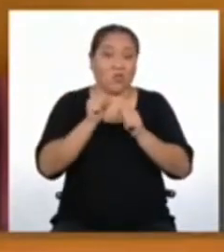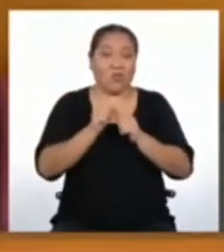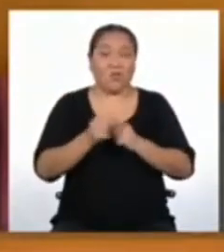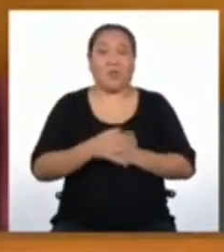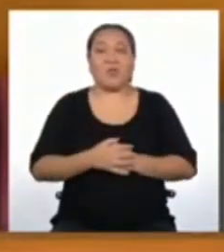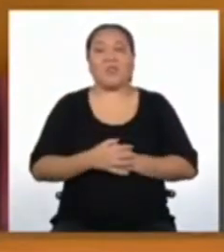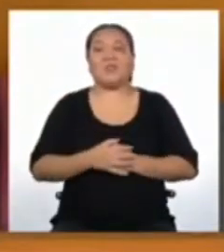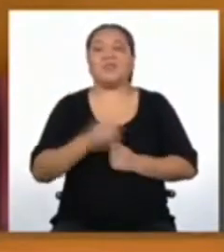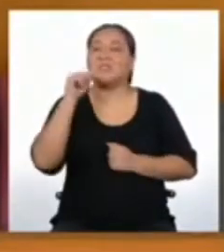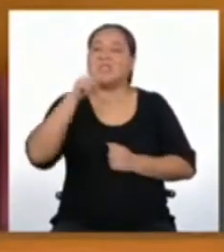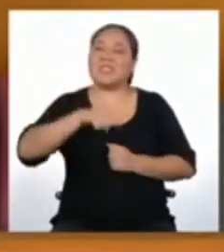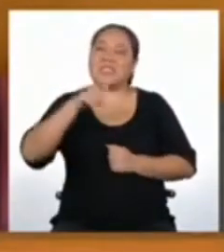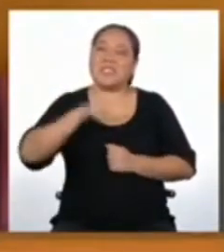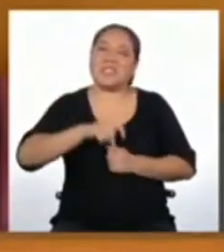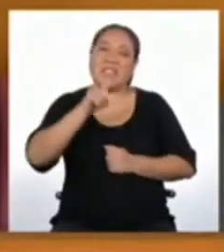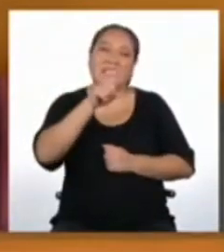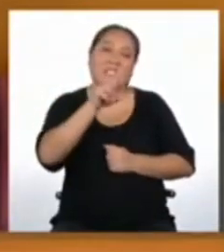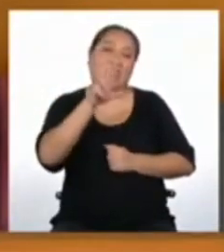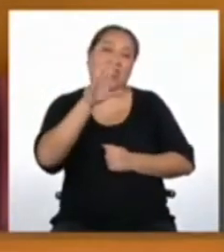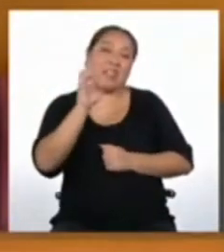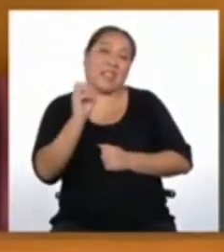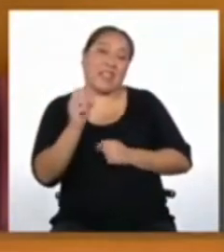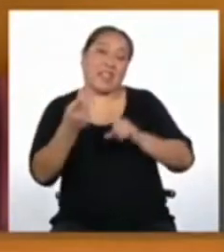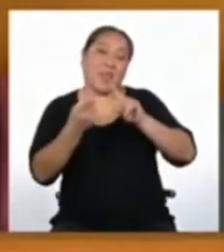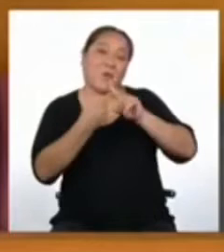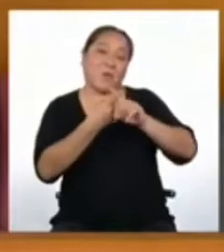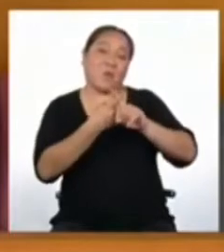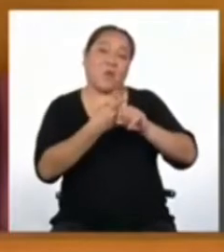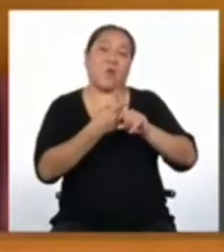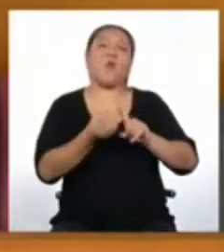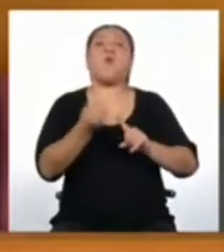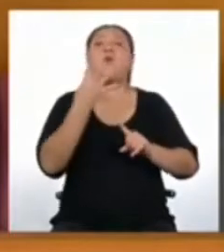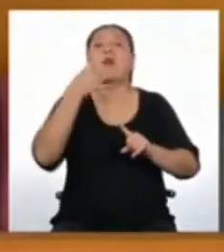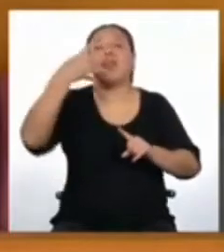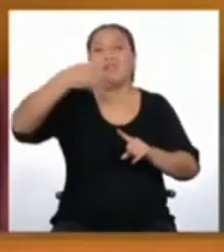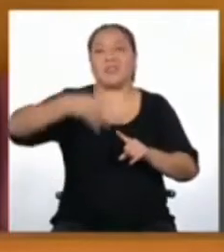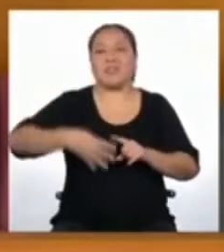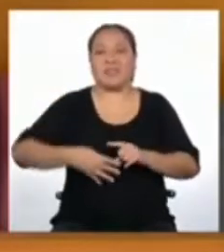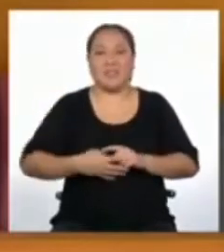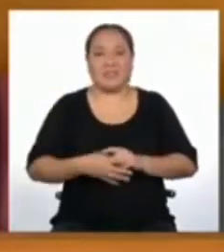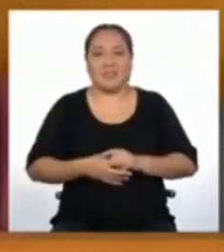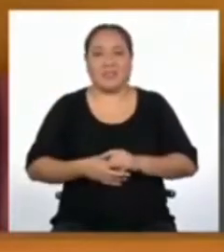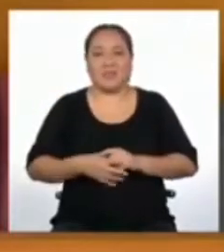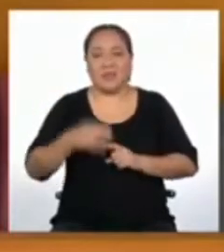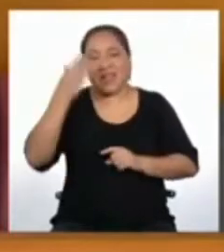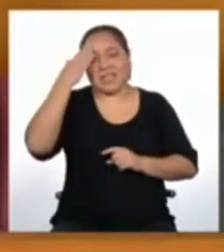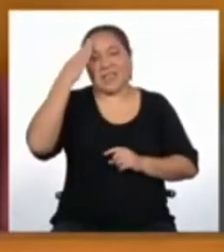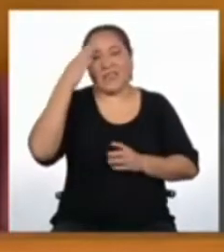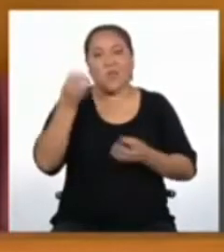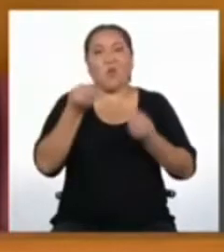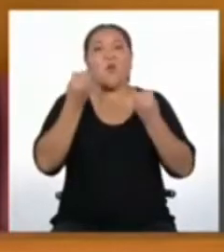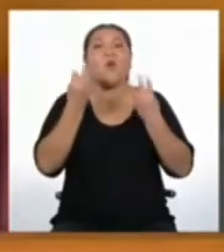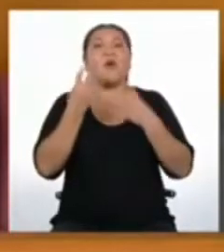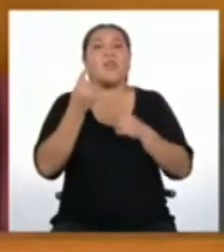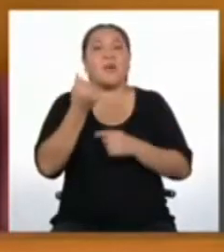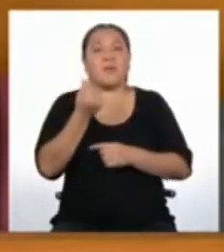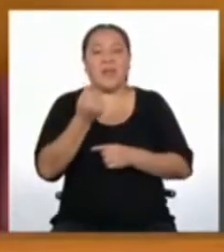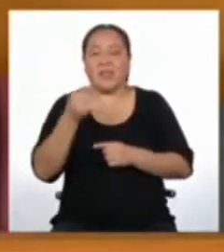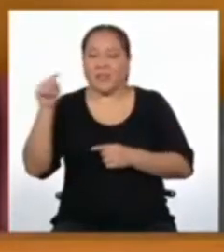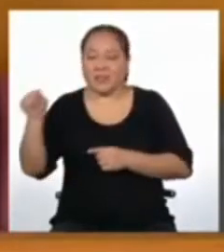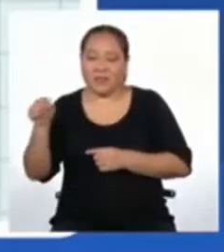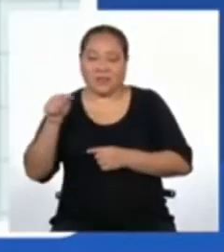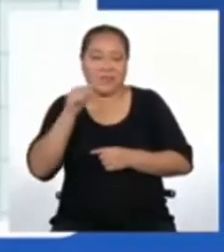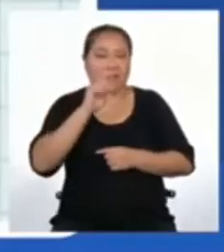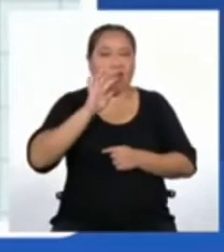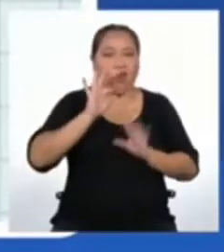cuestión de multiplicar 130 por el número de parejas para obtener el ingreso total de estos 8